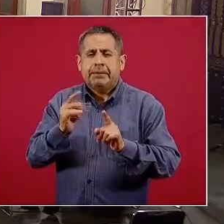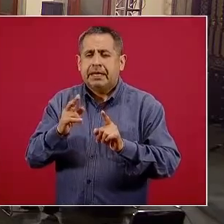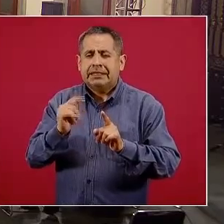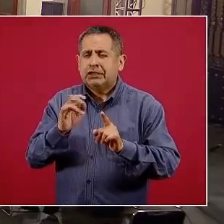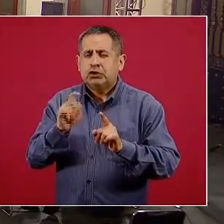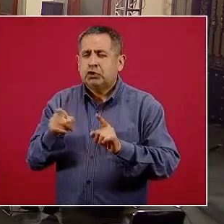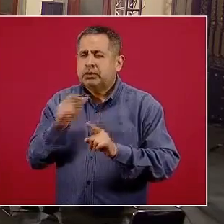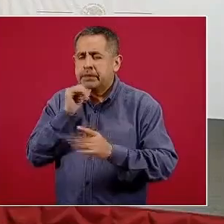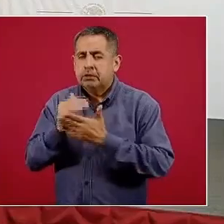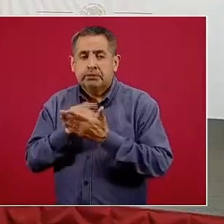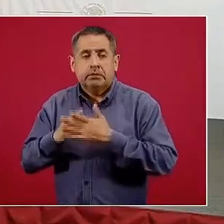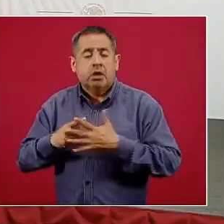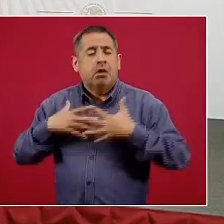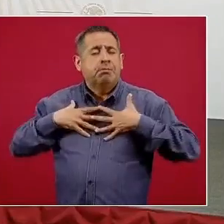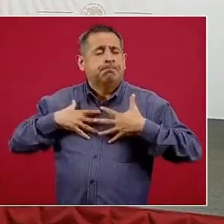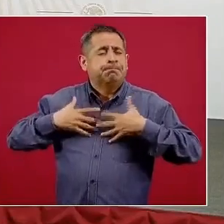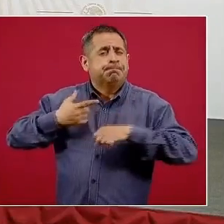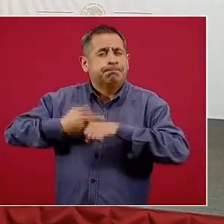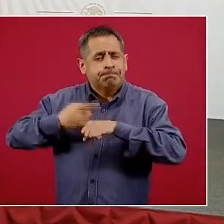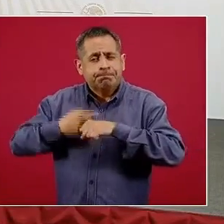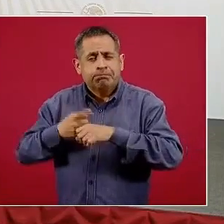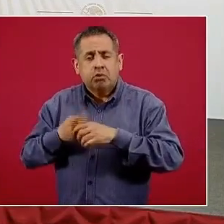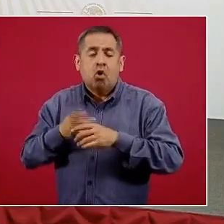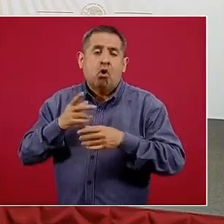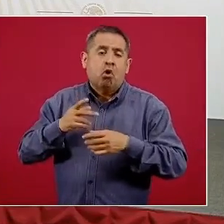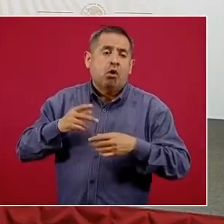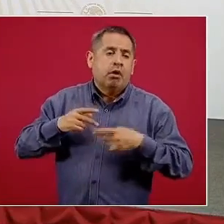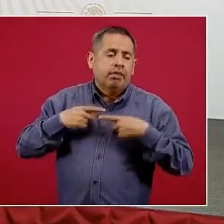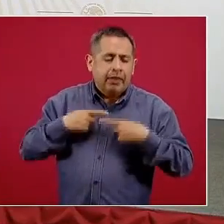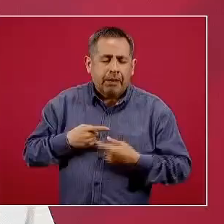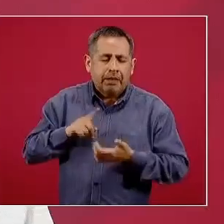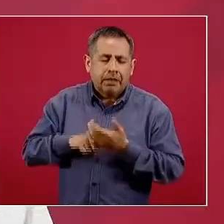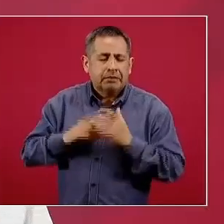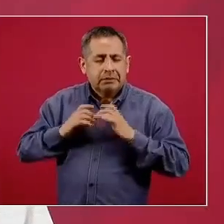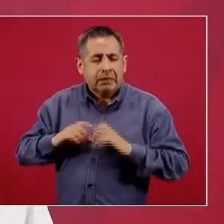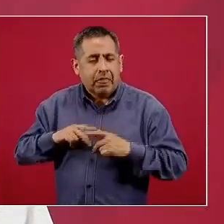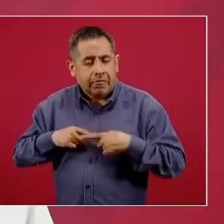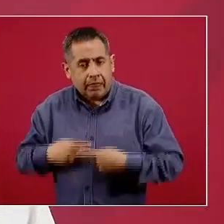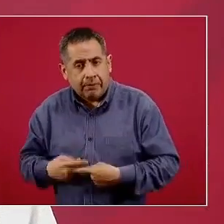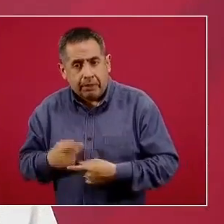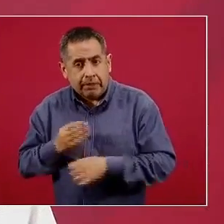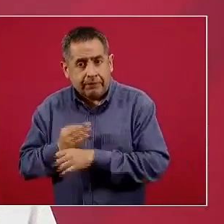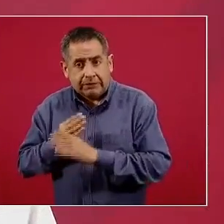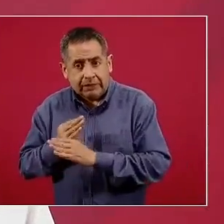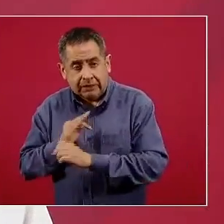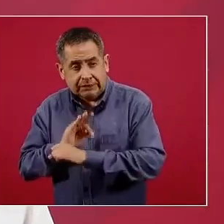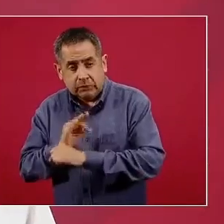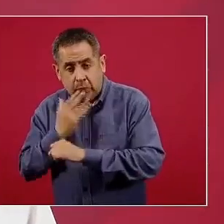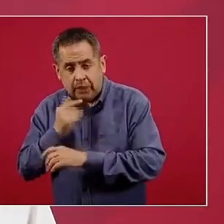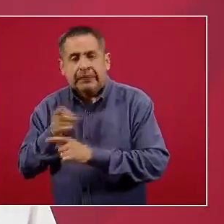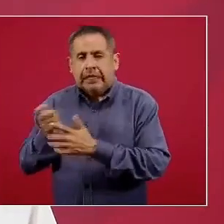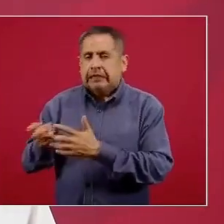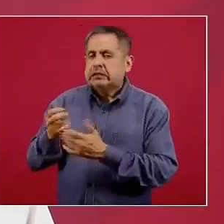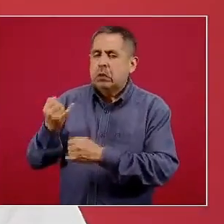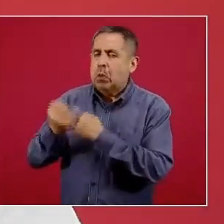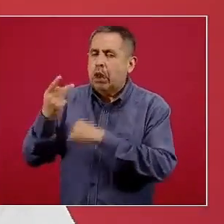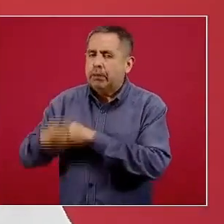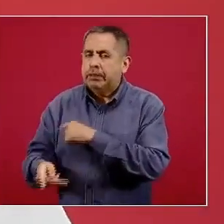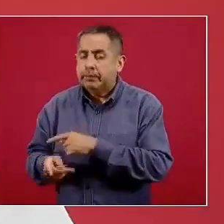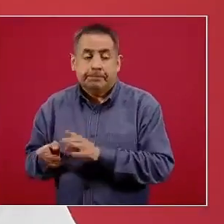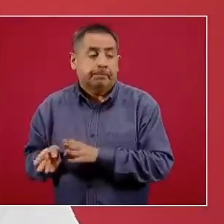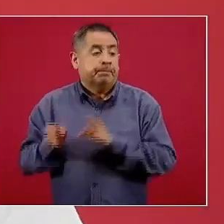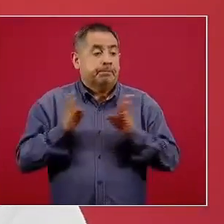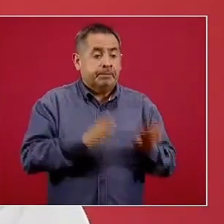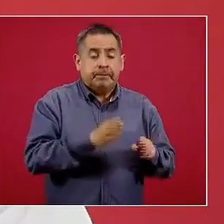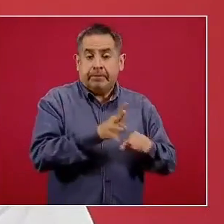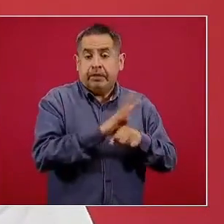enfermedad pulmonar o cardíaca crónica, inmunosupresión por distintas causas. Y a diferencia de COVID, en el